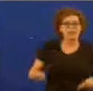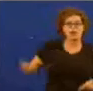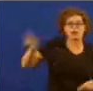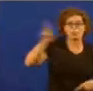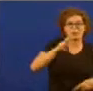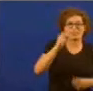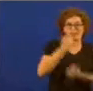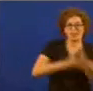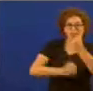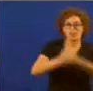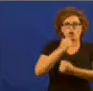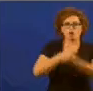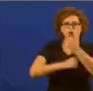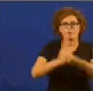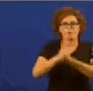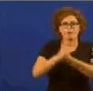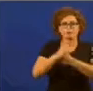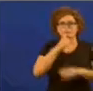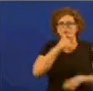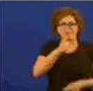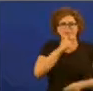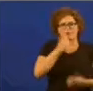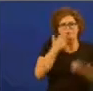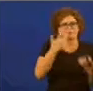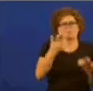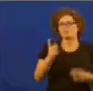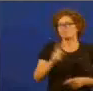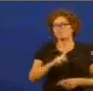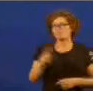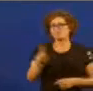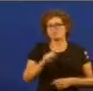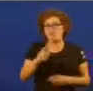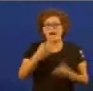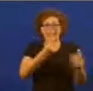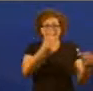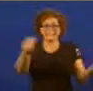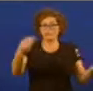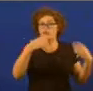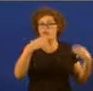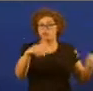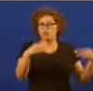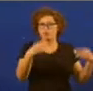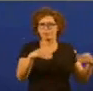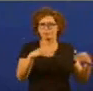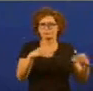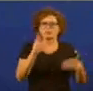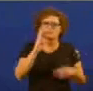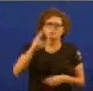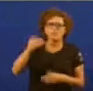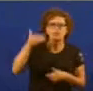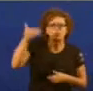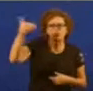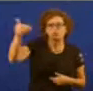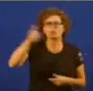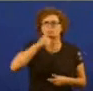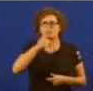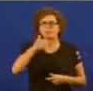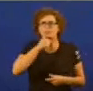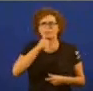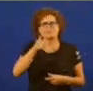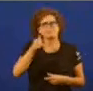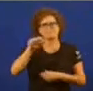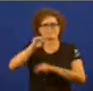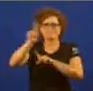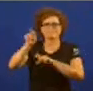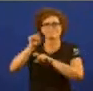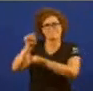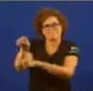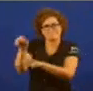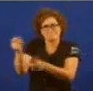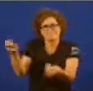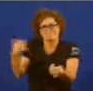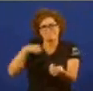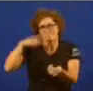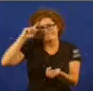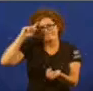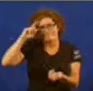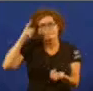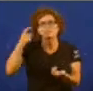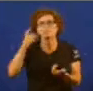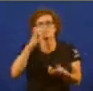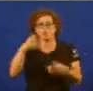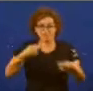diálogo e que reclame o derecho das persoas e dos povos a poder decidir porque forma parte tamén das liberdades